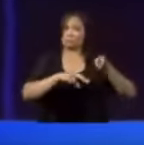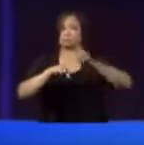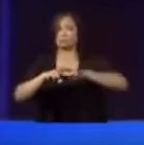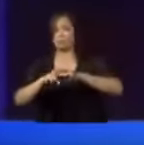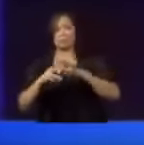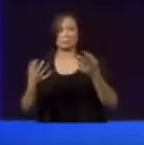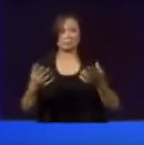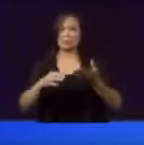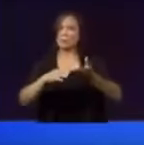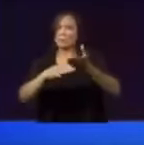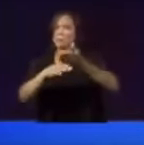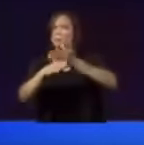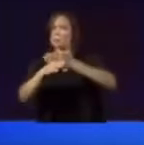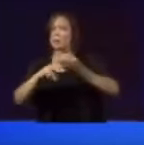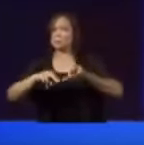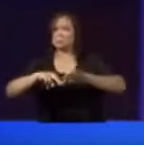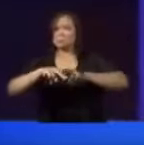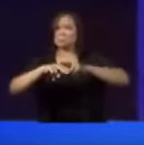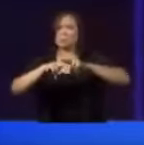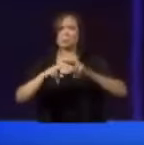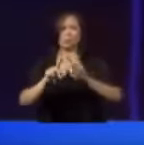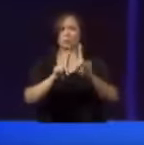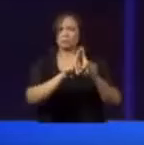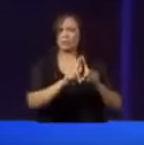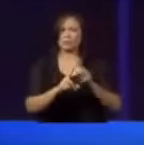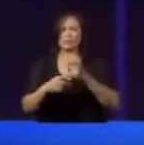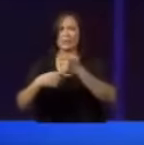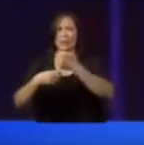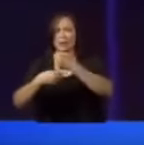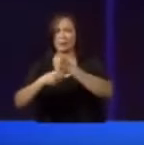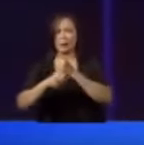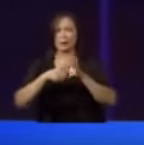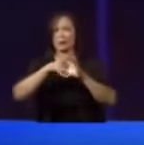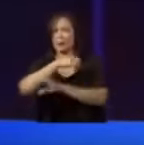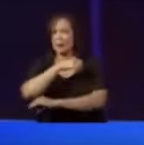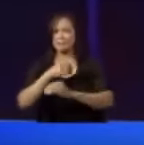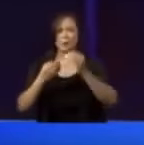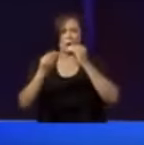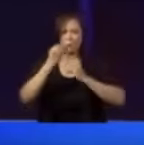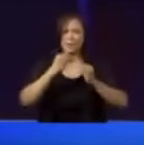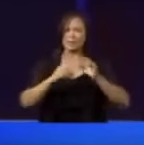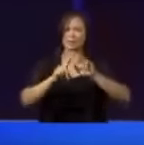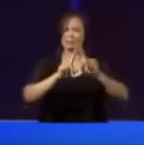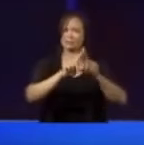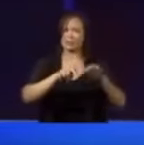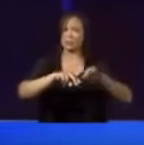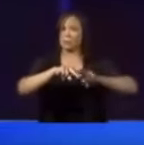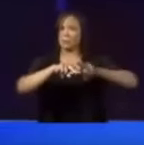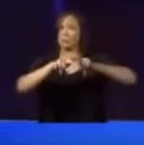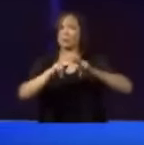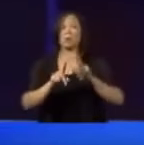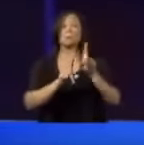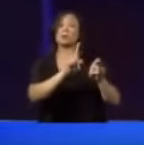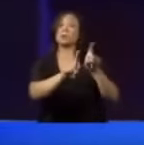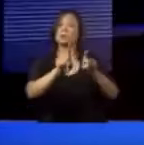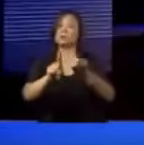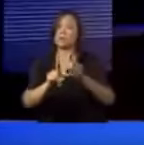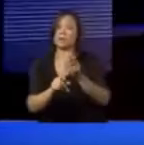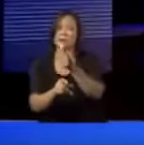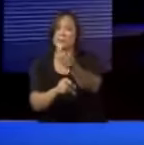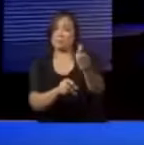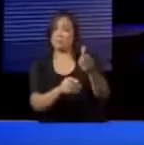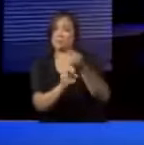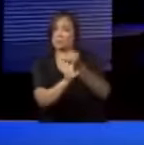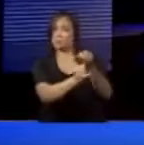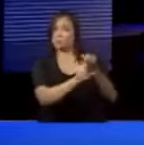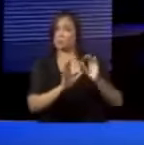plátano. Todo el sector agropecuario, todo el sector, los sectores productivos están hoy en su mejor momento. Y si no, pregúntenle a ellos mismos.